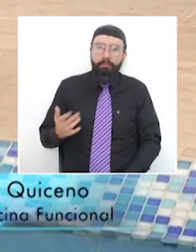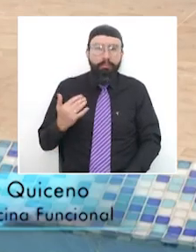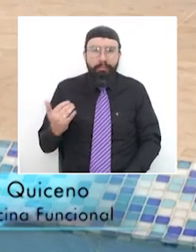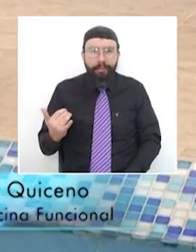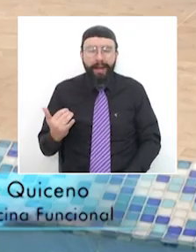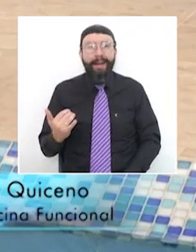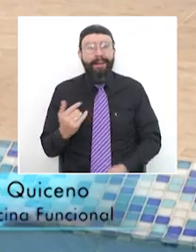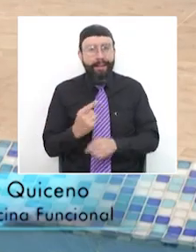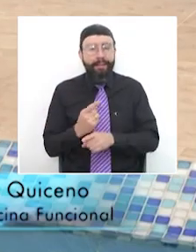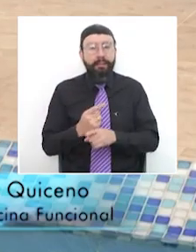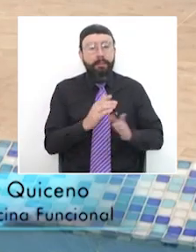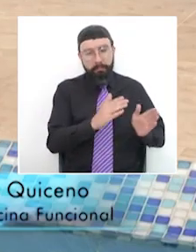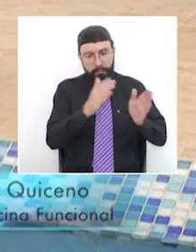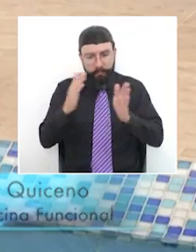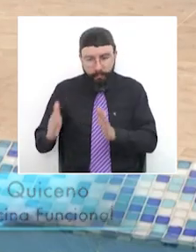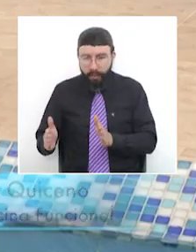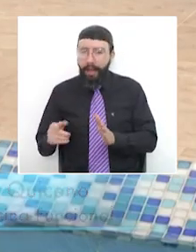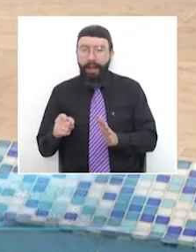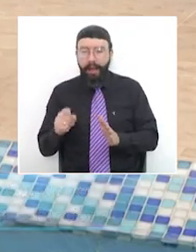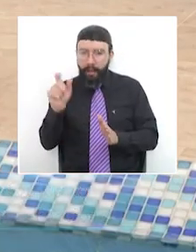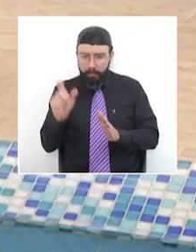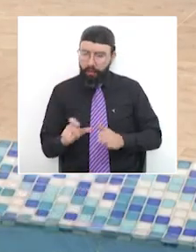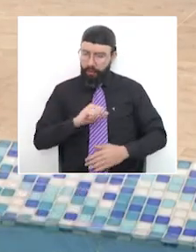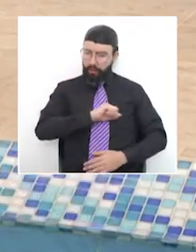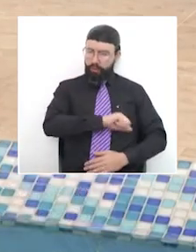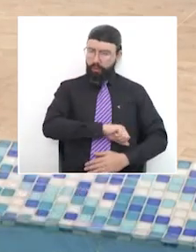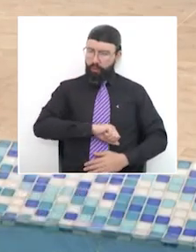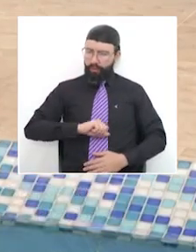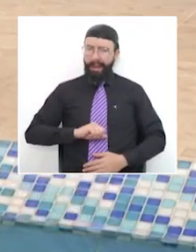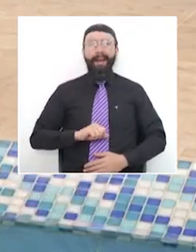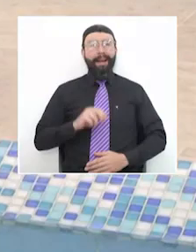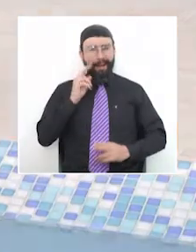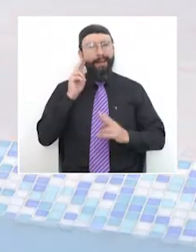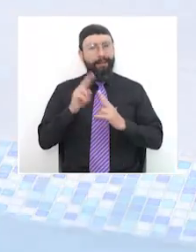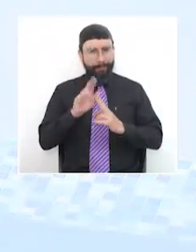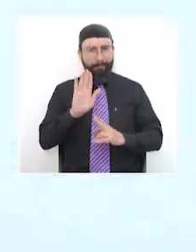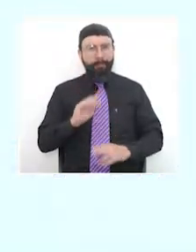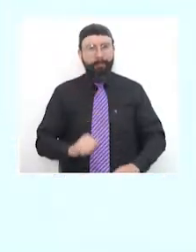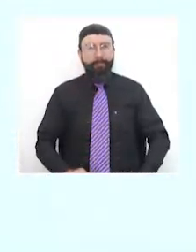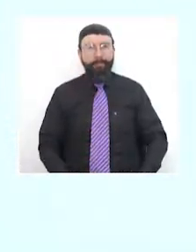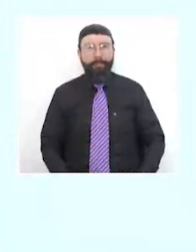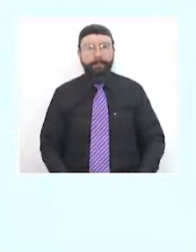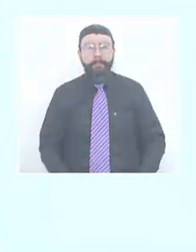ahora pasemos y lo hagamos con un paciente y puedan ustedes hacer ese paralelo.